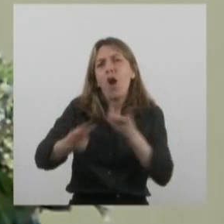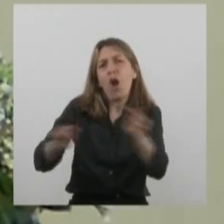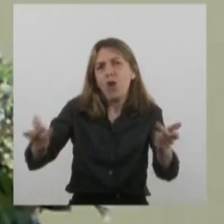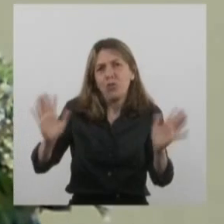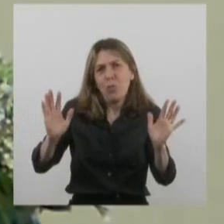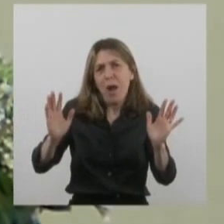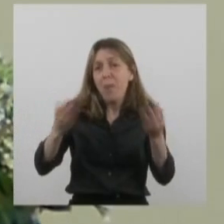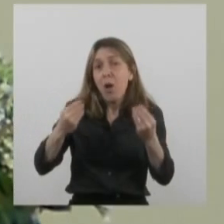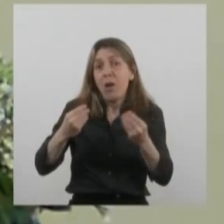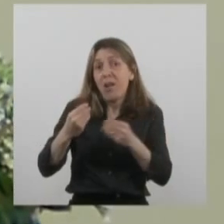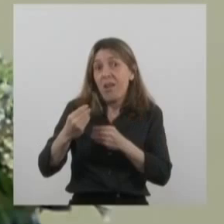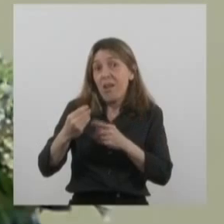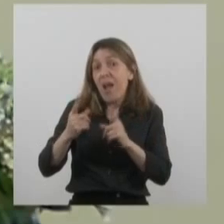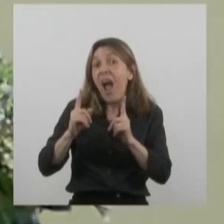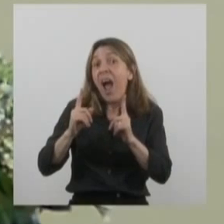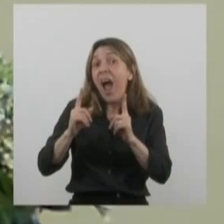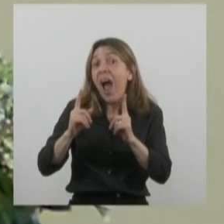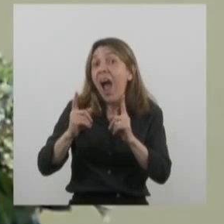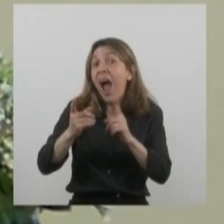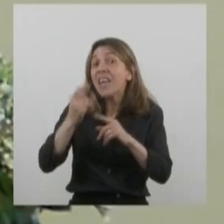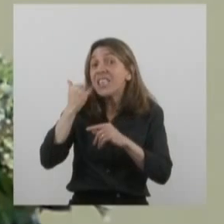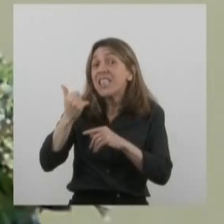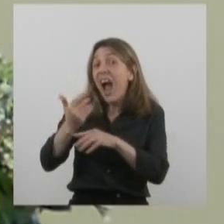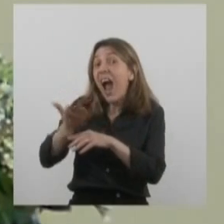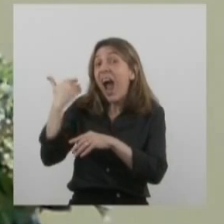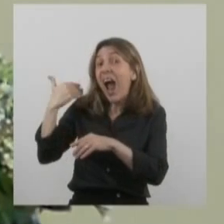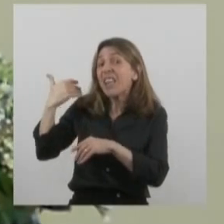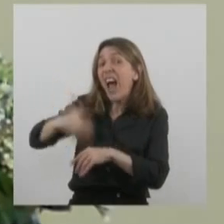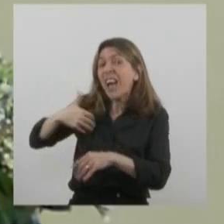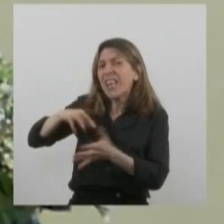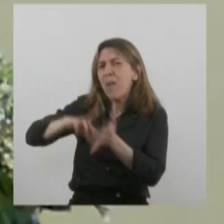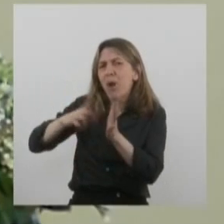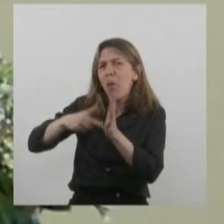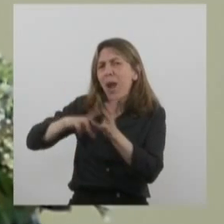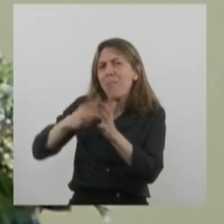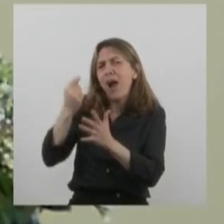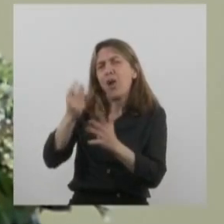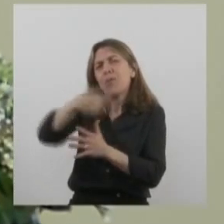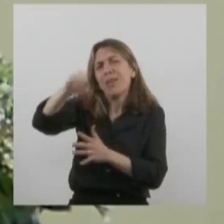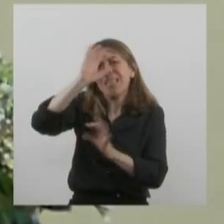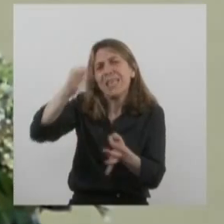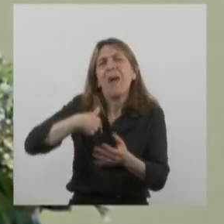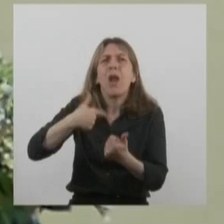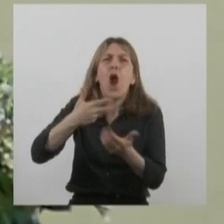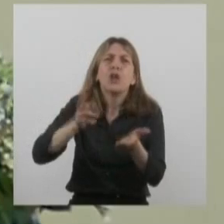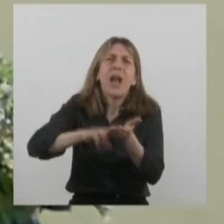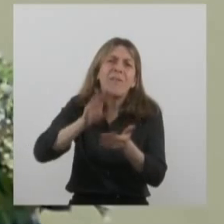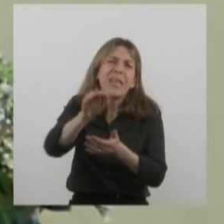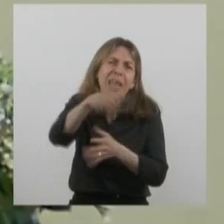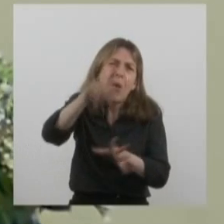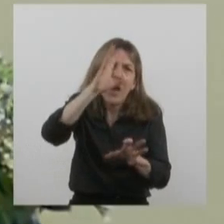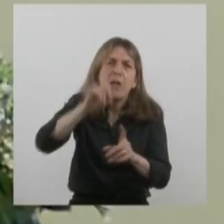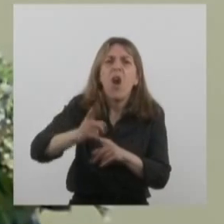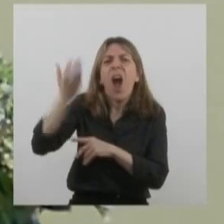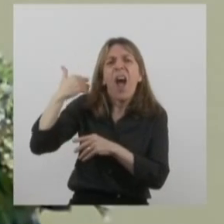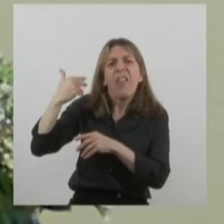definitivamente a una Argentina que heredamos lleno de problemas económicos, no se los voy a recordar porque todos lo sabemos, donde la deuda de la